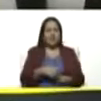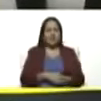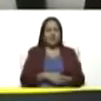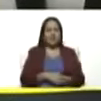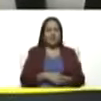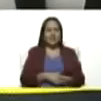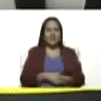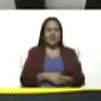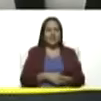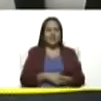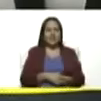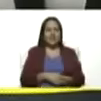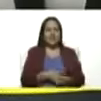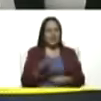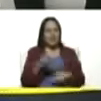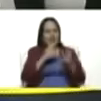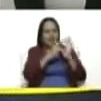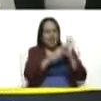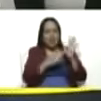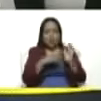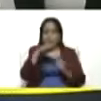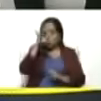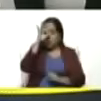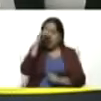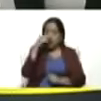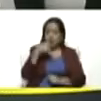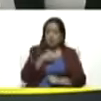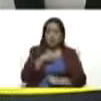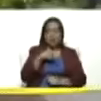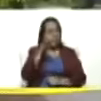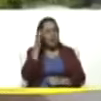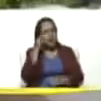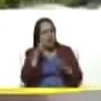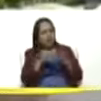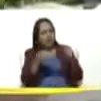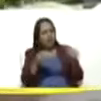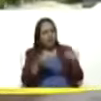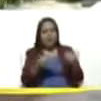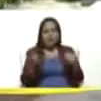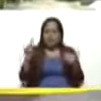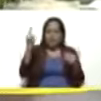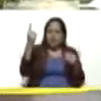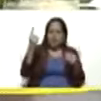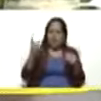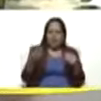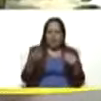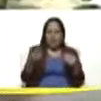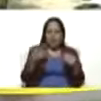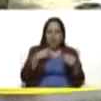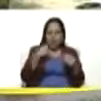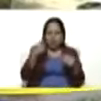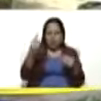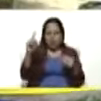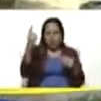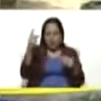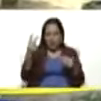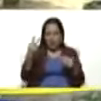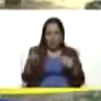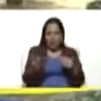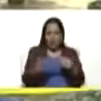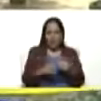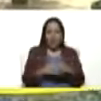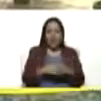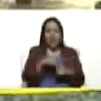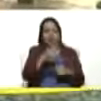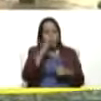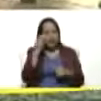Entonces, ¿qué leo aquí? Yo no sé, te digo. ¿Las amarillas o todo? Vamos a leer las primeras ahí. Una... Yo digo las primeras, pues. Sí, las